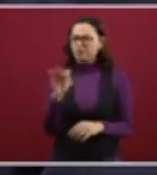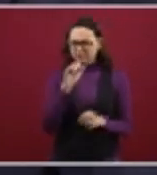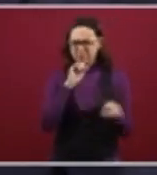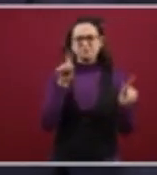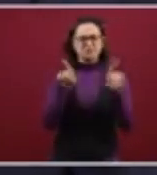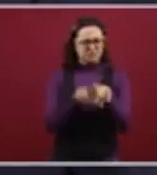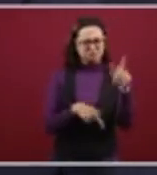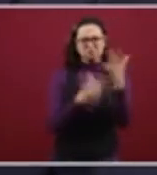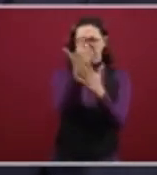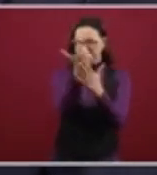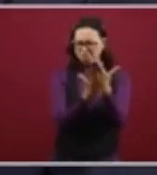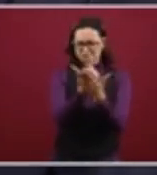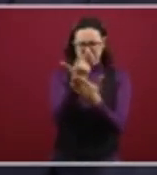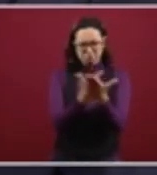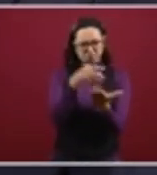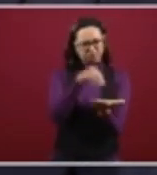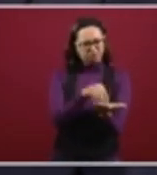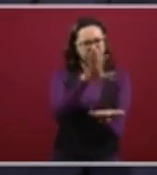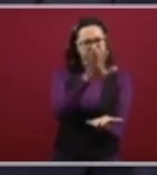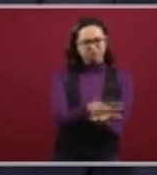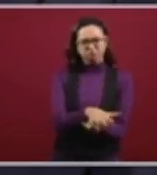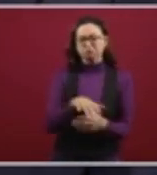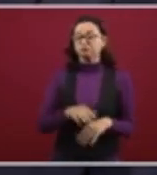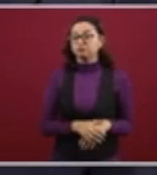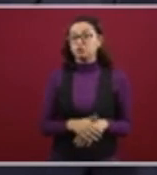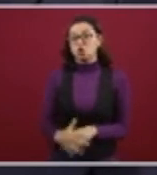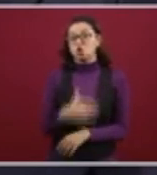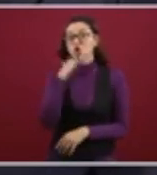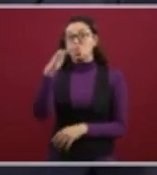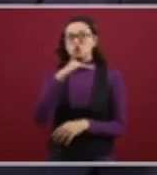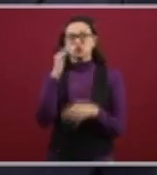se mide lo que ha crecido la corrupción.